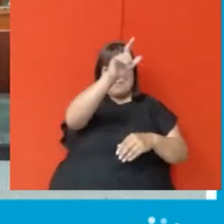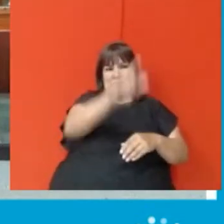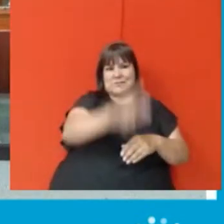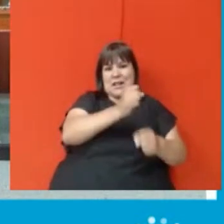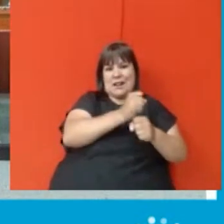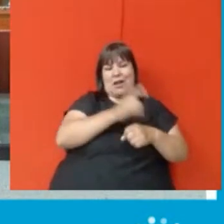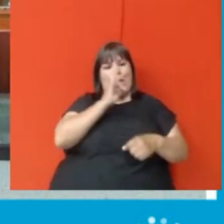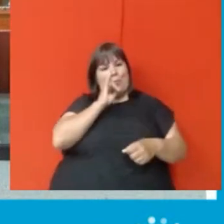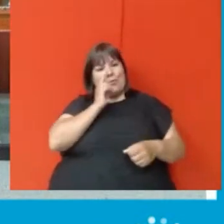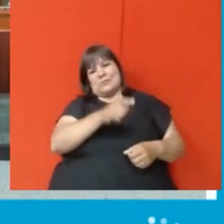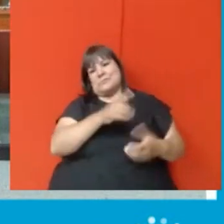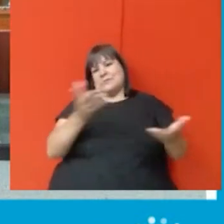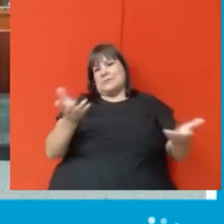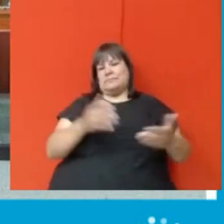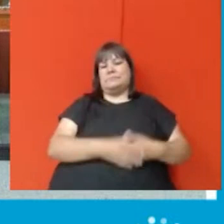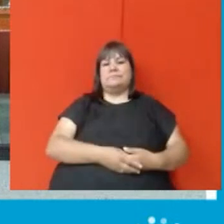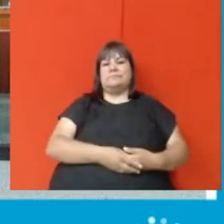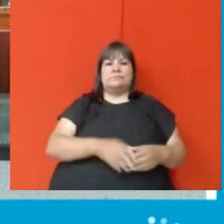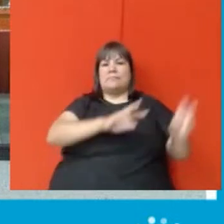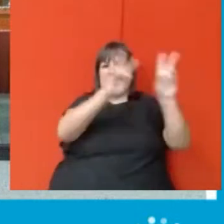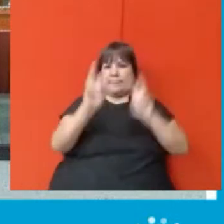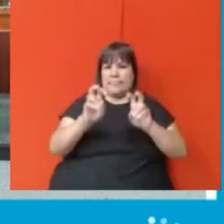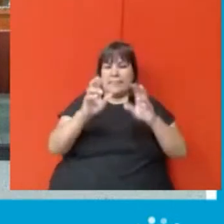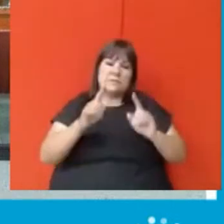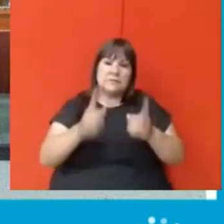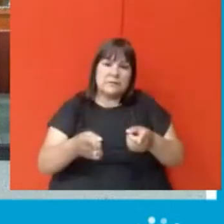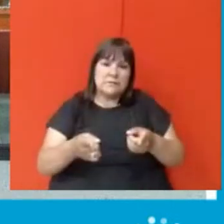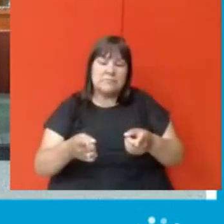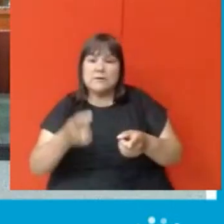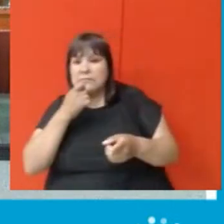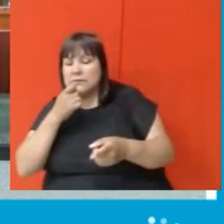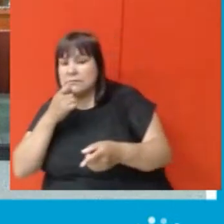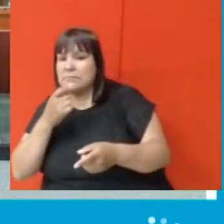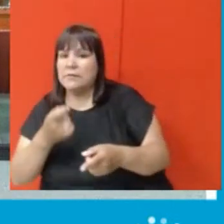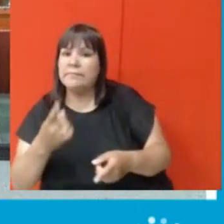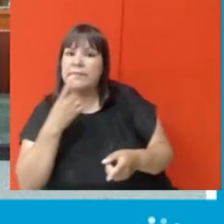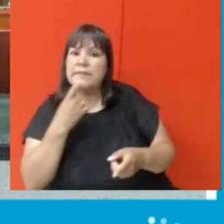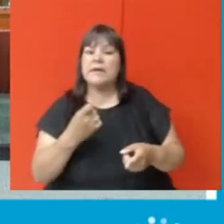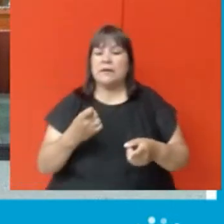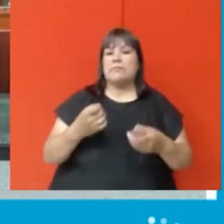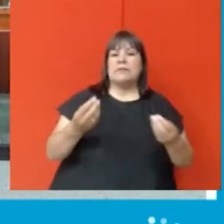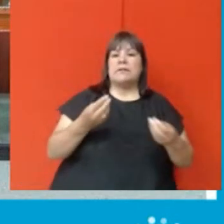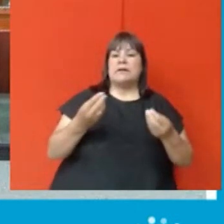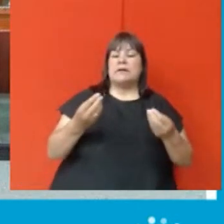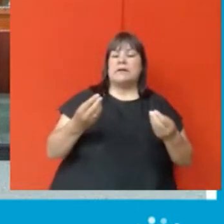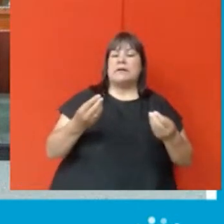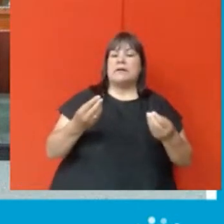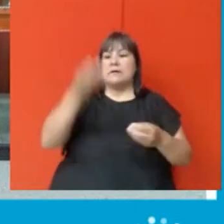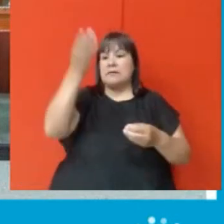Otro tema con respecto al personal es la educación. Se ha estudiado y demostrado que el personal más